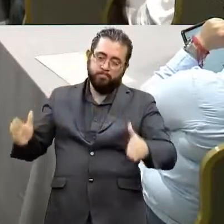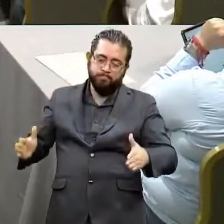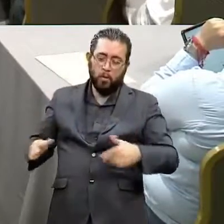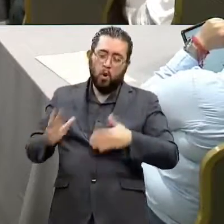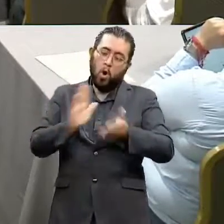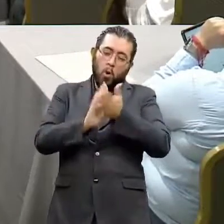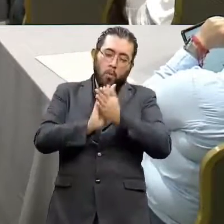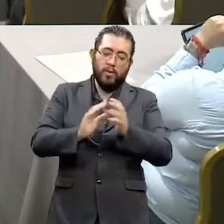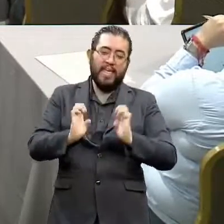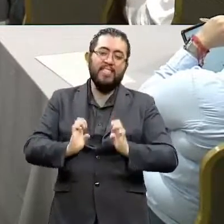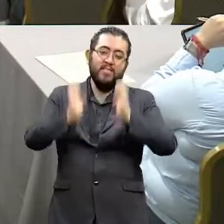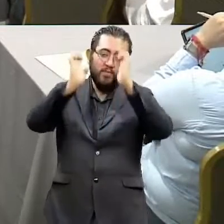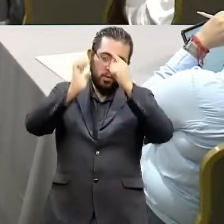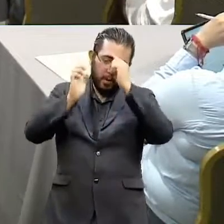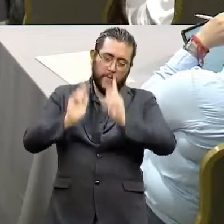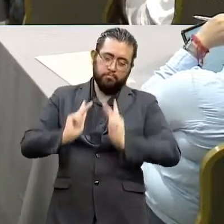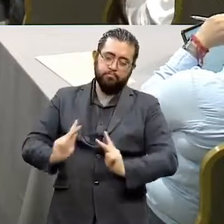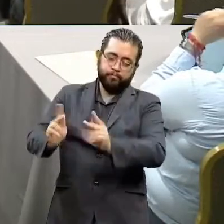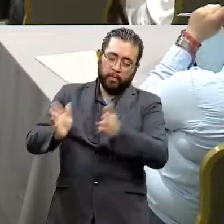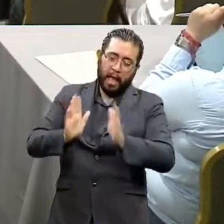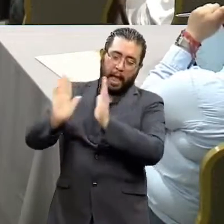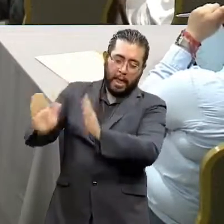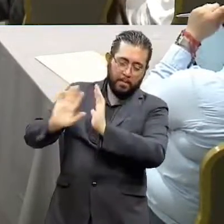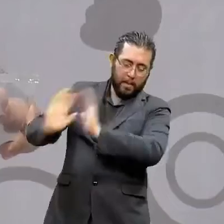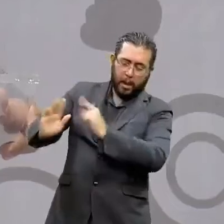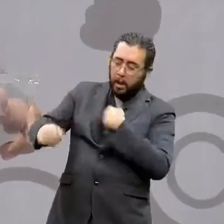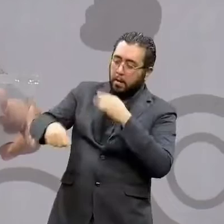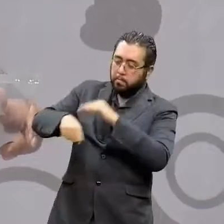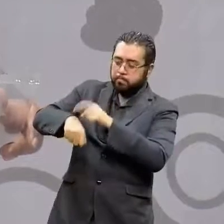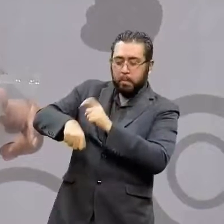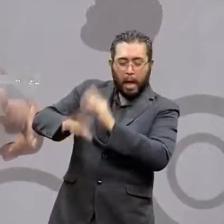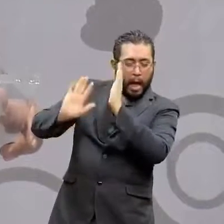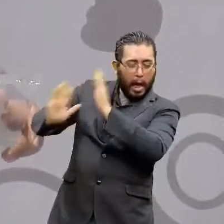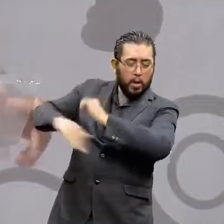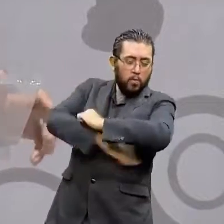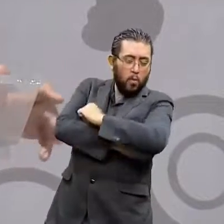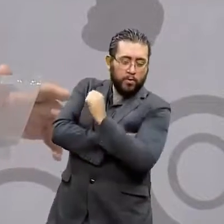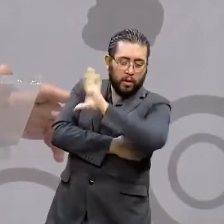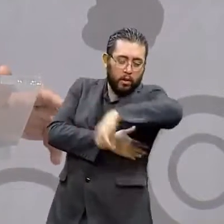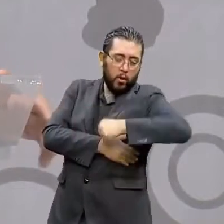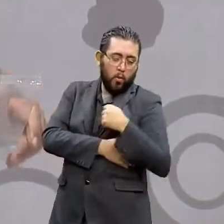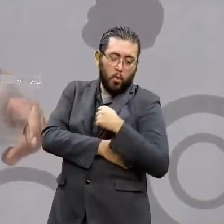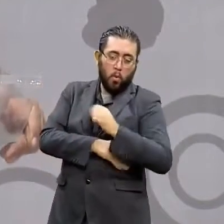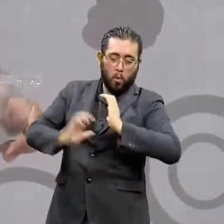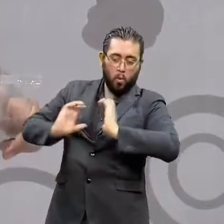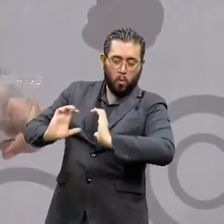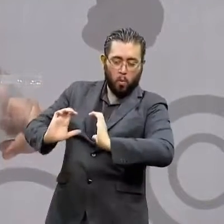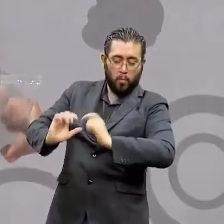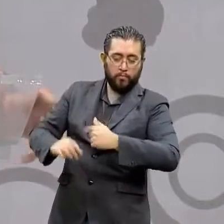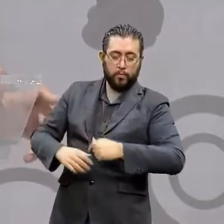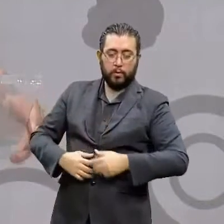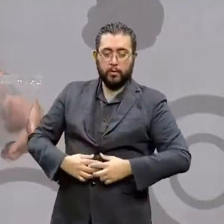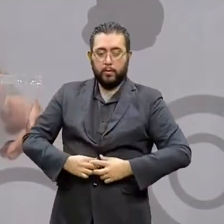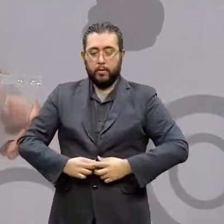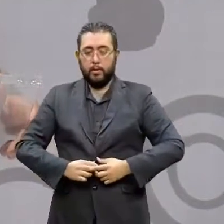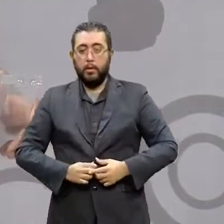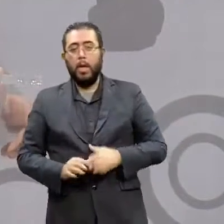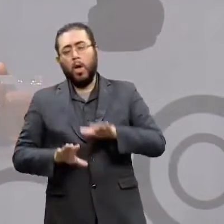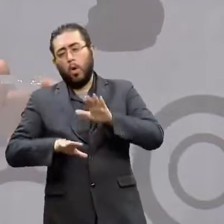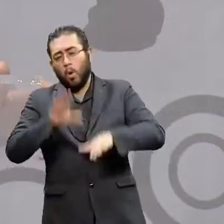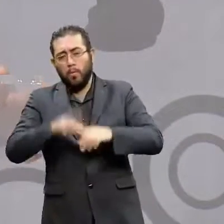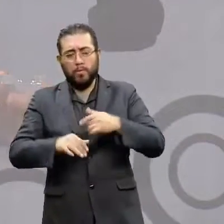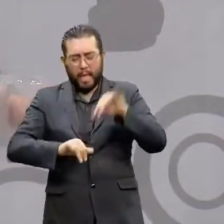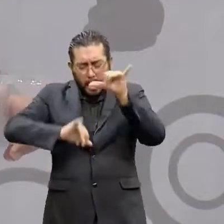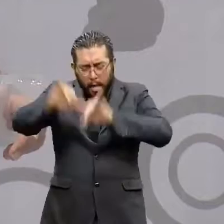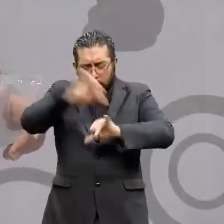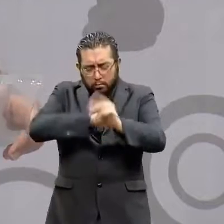identificación humana con centros regionales y locales de identificación con un centro nacional con laboratorios de alta